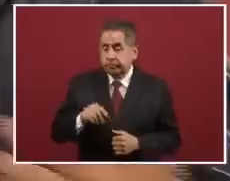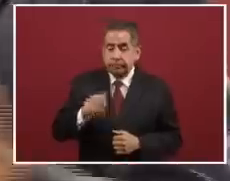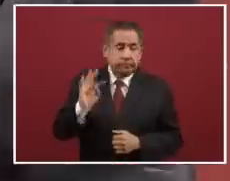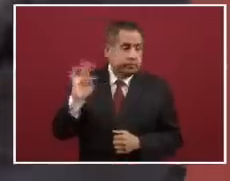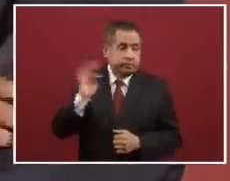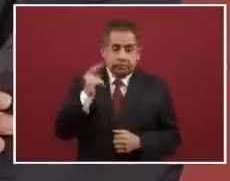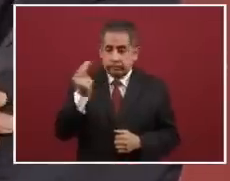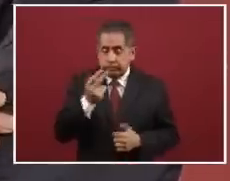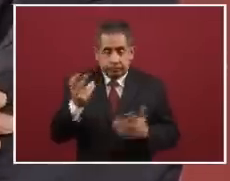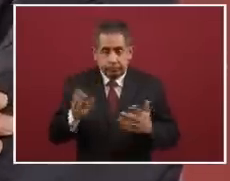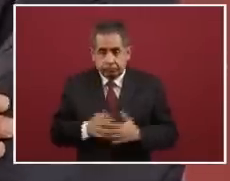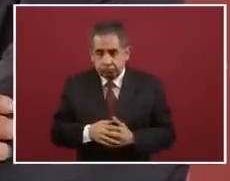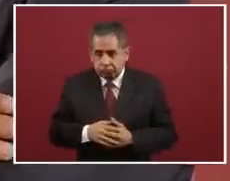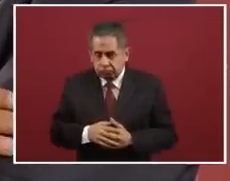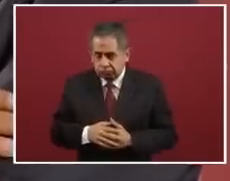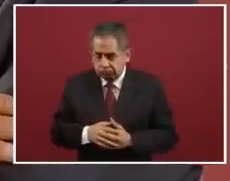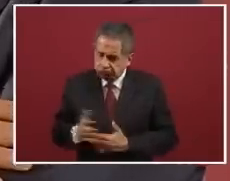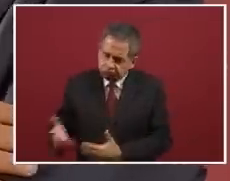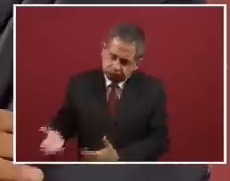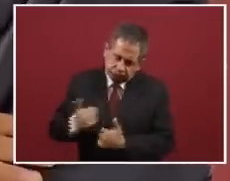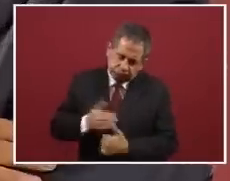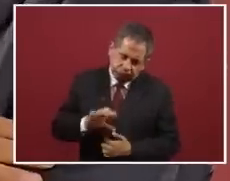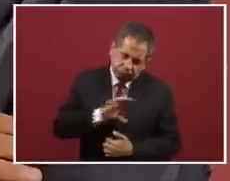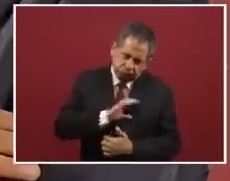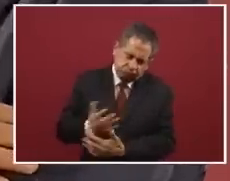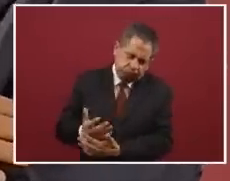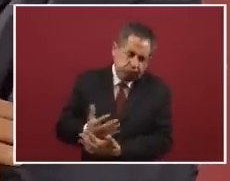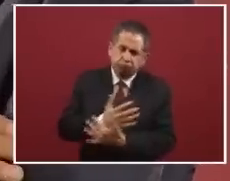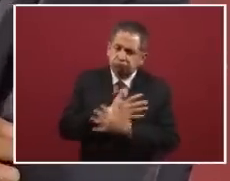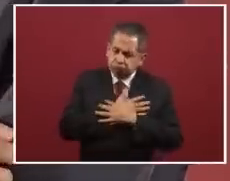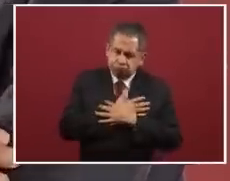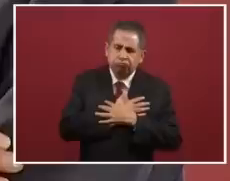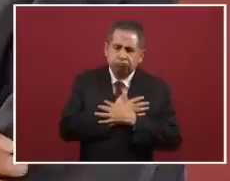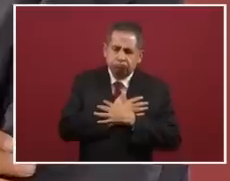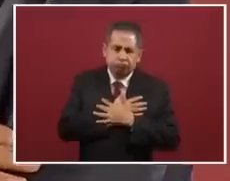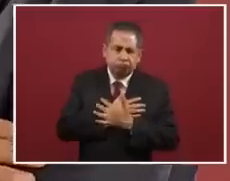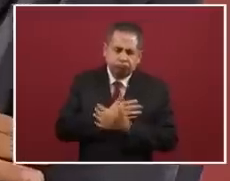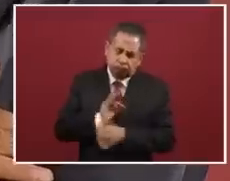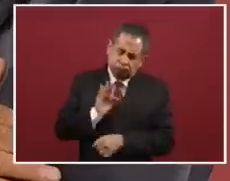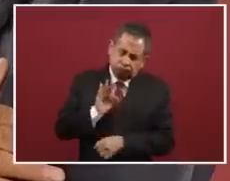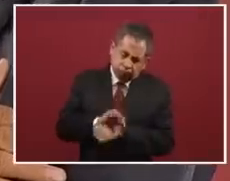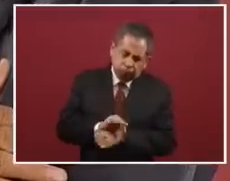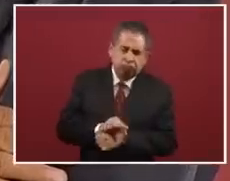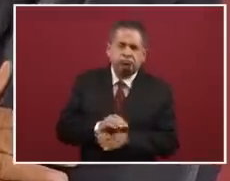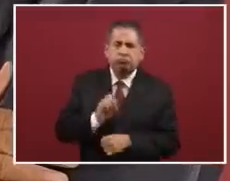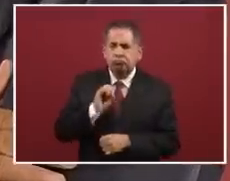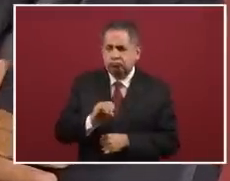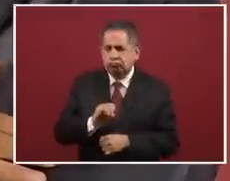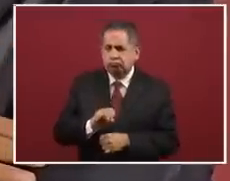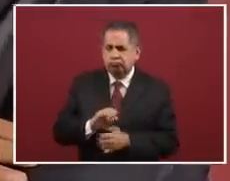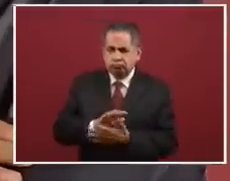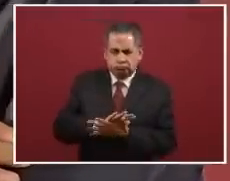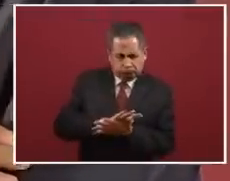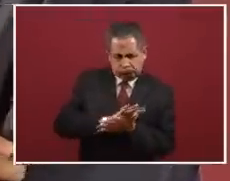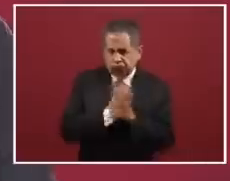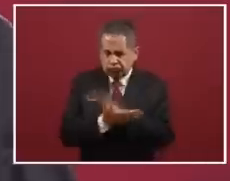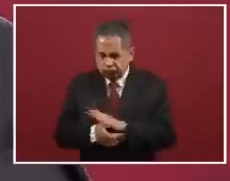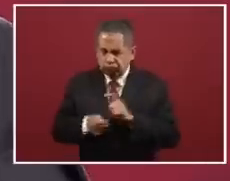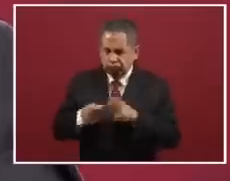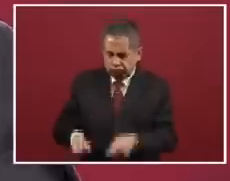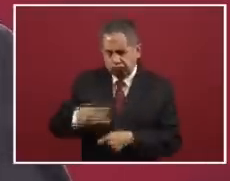necesario, los abrazamos y los protegemos y los hacemos